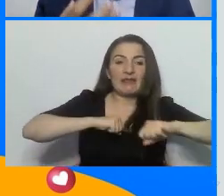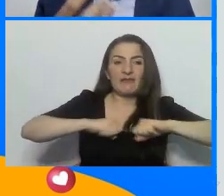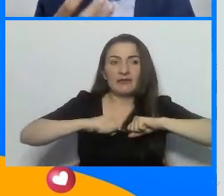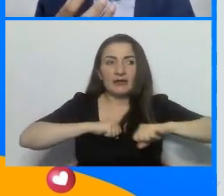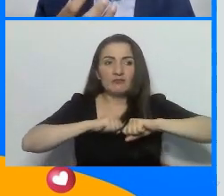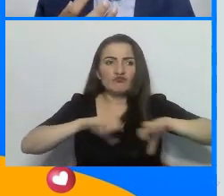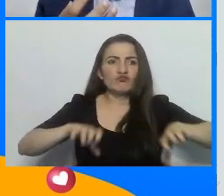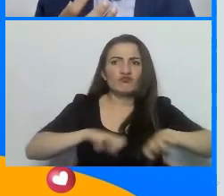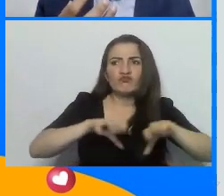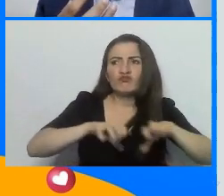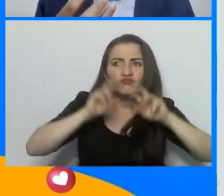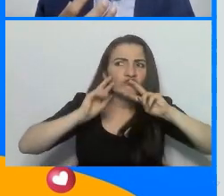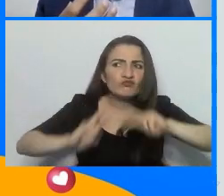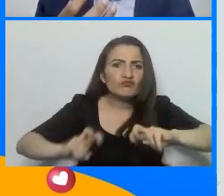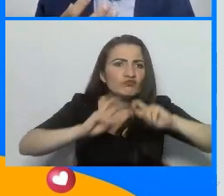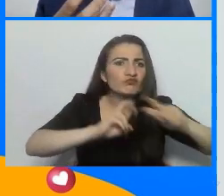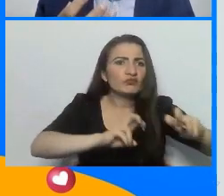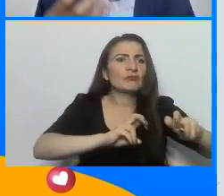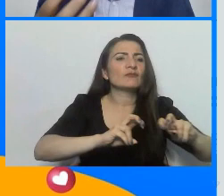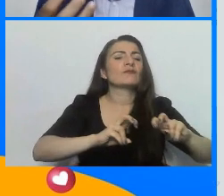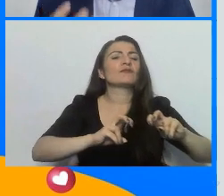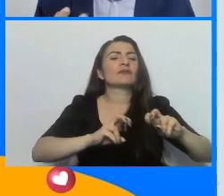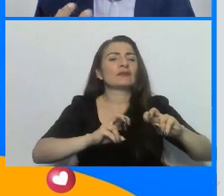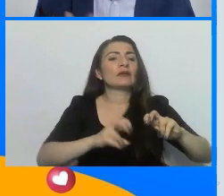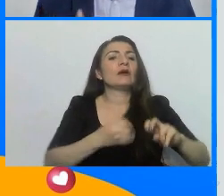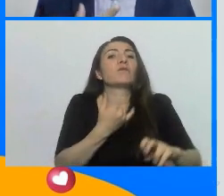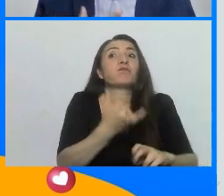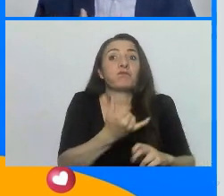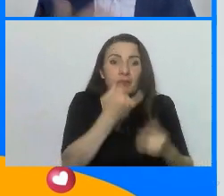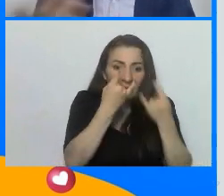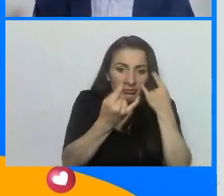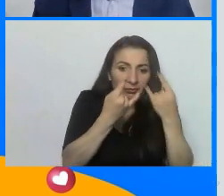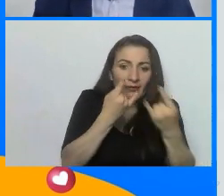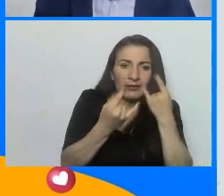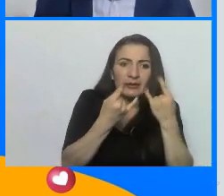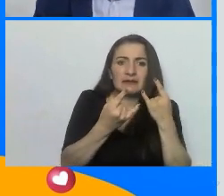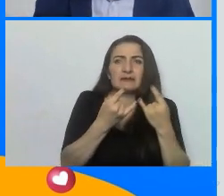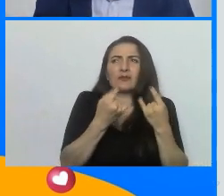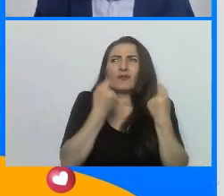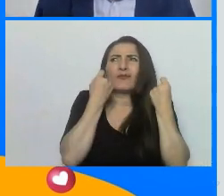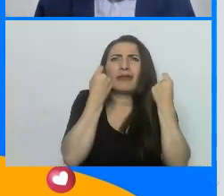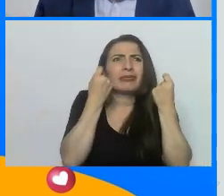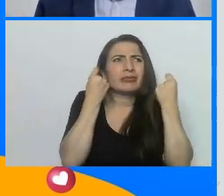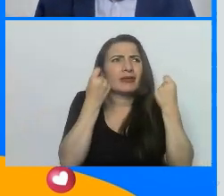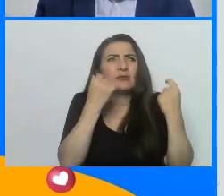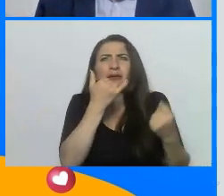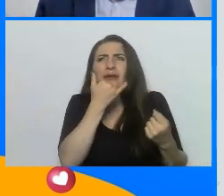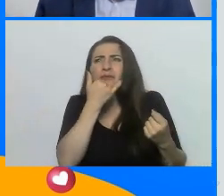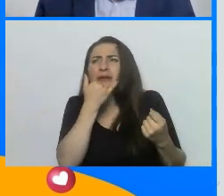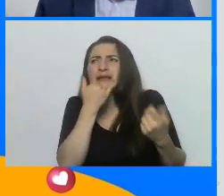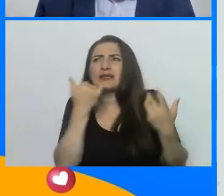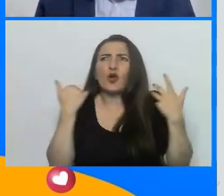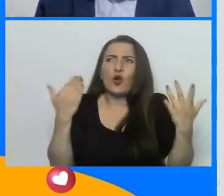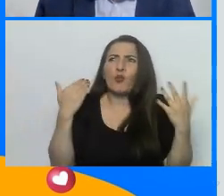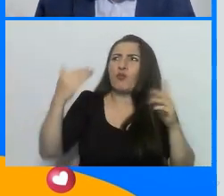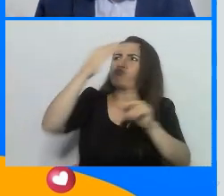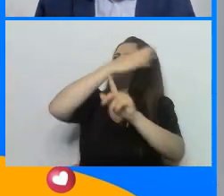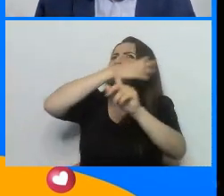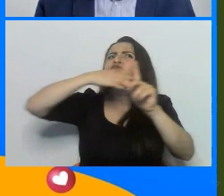que realmente ha estado dentro del interés de entender qué está pasando con nuestro